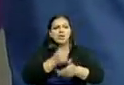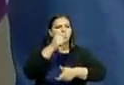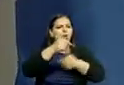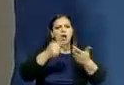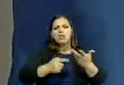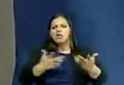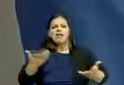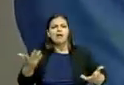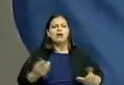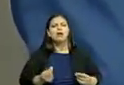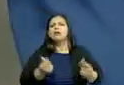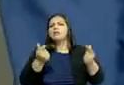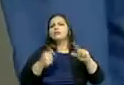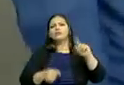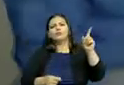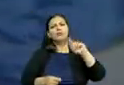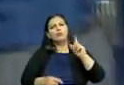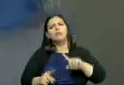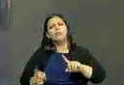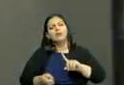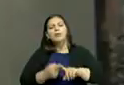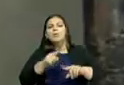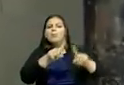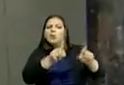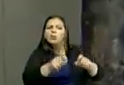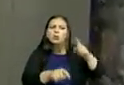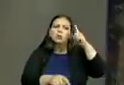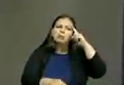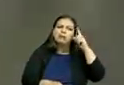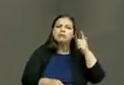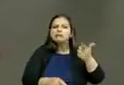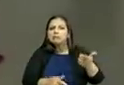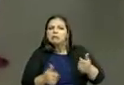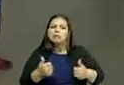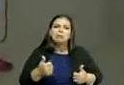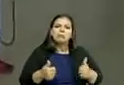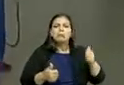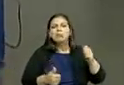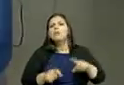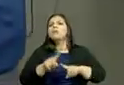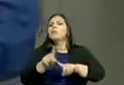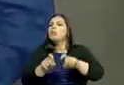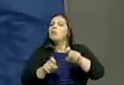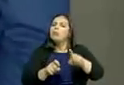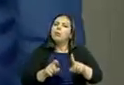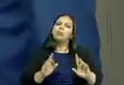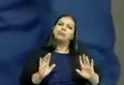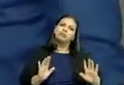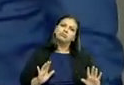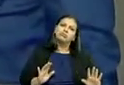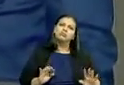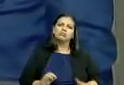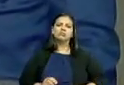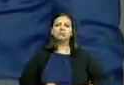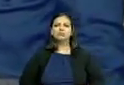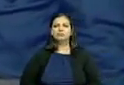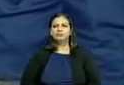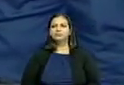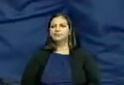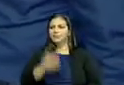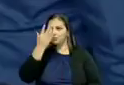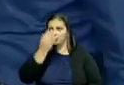opinión de cada uno gracias caballero muy buenos días coméntenos para dónde piensa movilizarse bueno primeramente